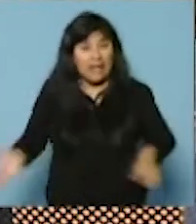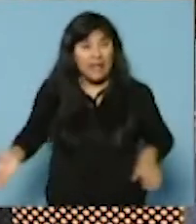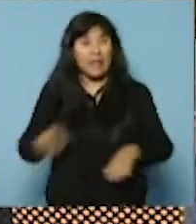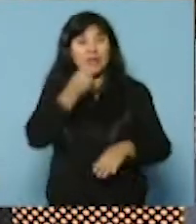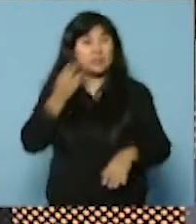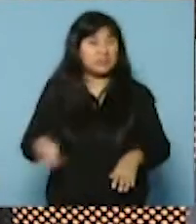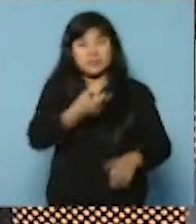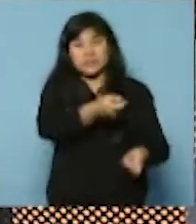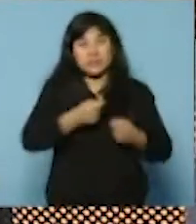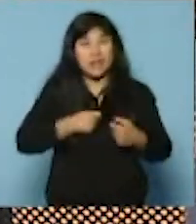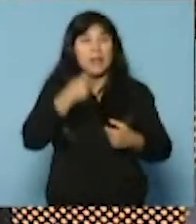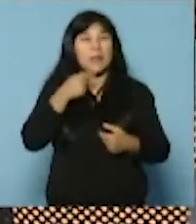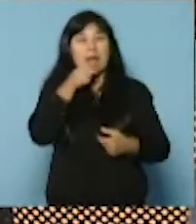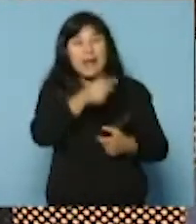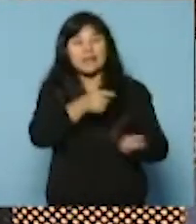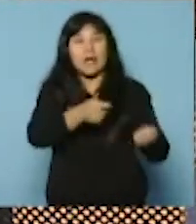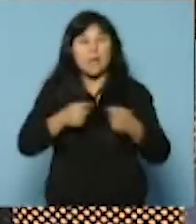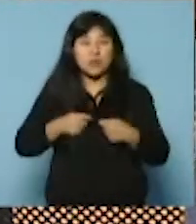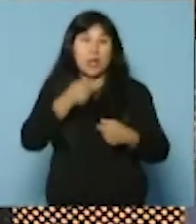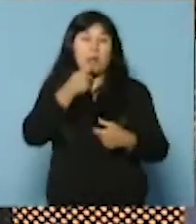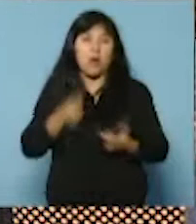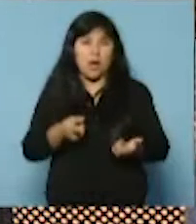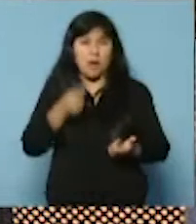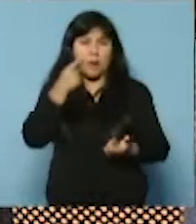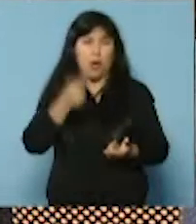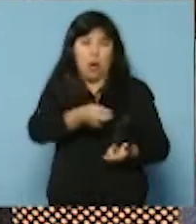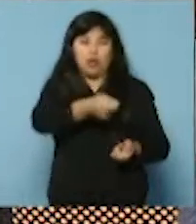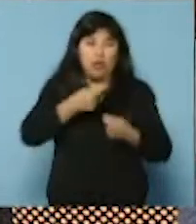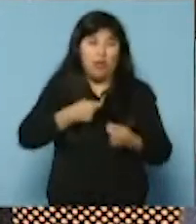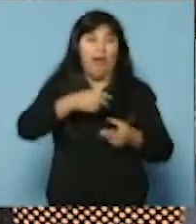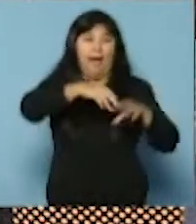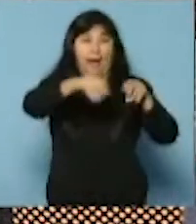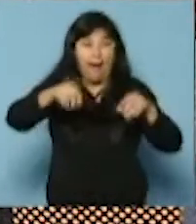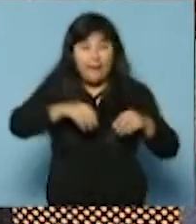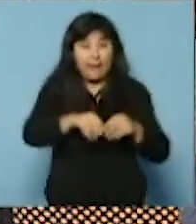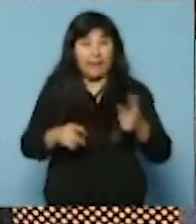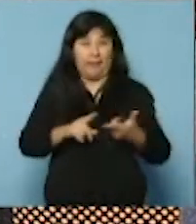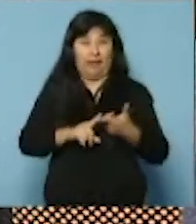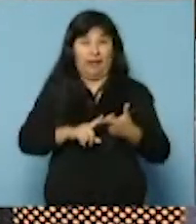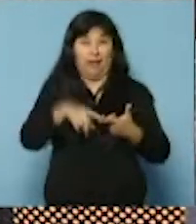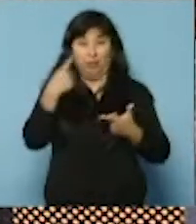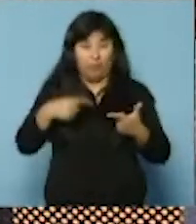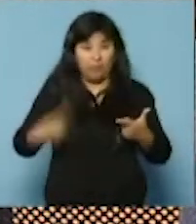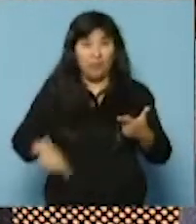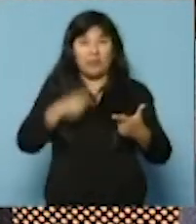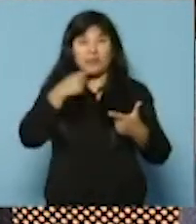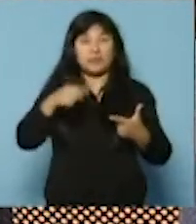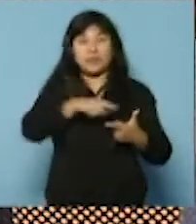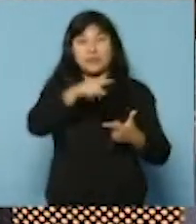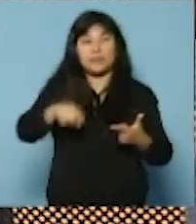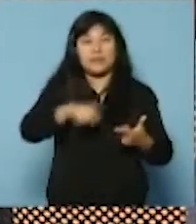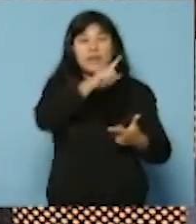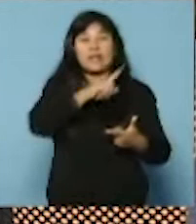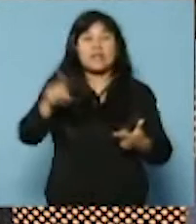a la nutrición del chico porque si nos dan harina nos dan o sea nosotros tenemos 85 un cupo para 85 nos dan